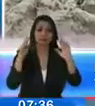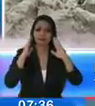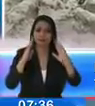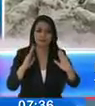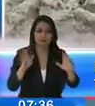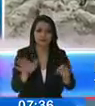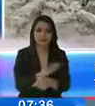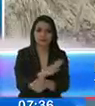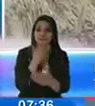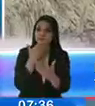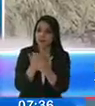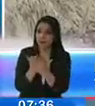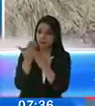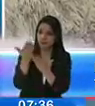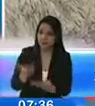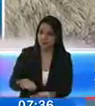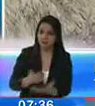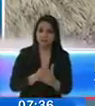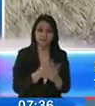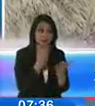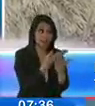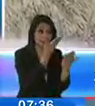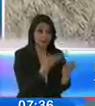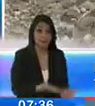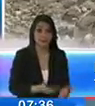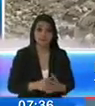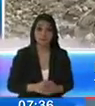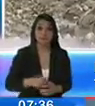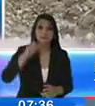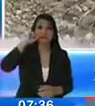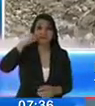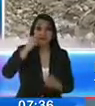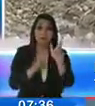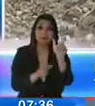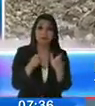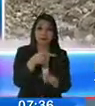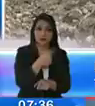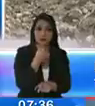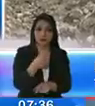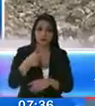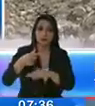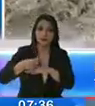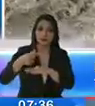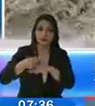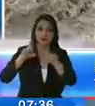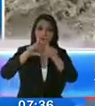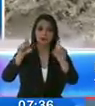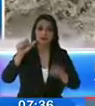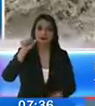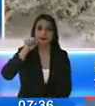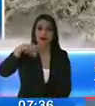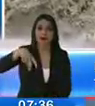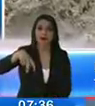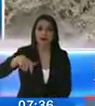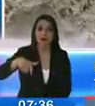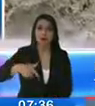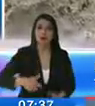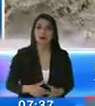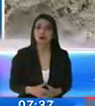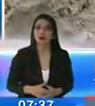hacemos muchísimos bueno recordarle a la ciudadanía lo que nos ha dicho el gerente de la empresa de agua potable